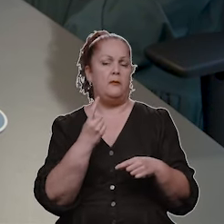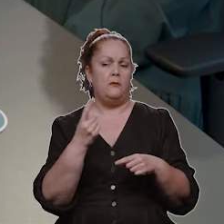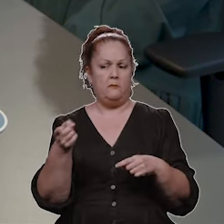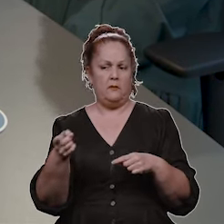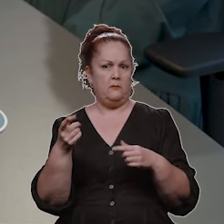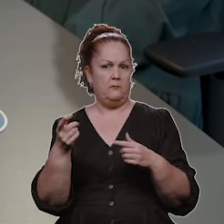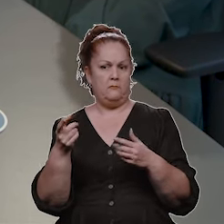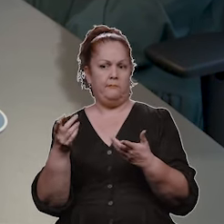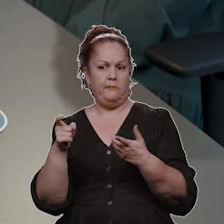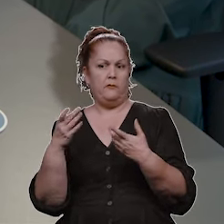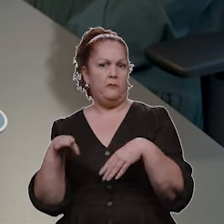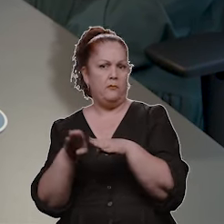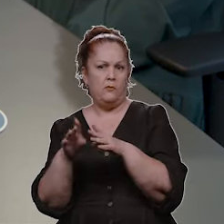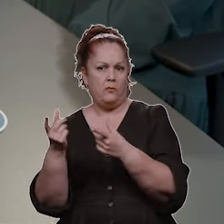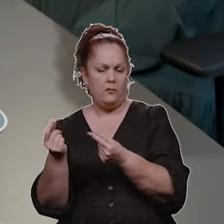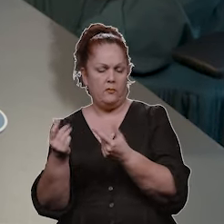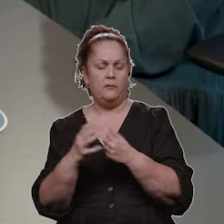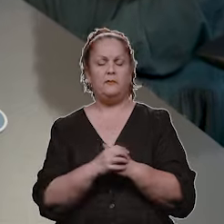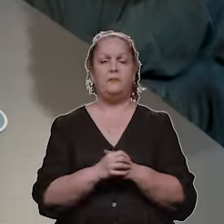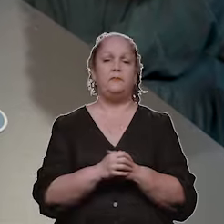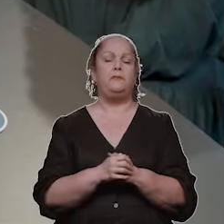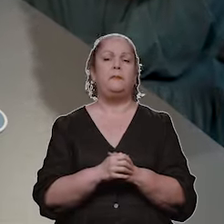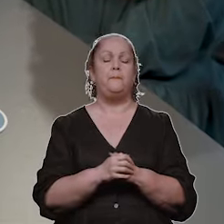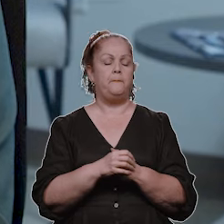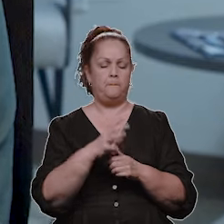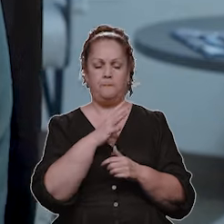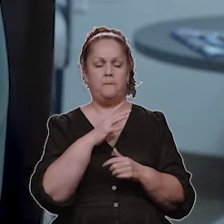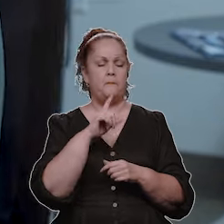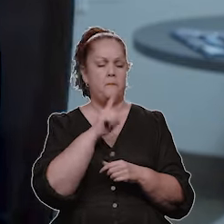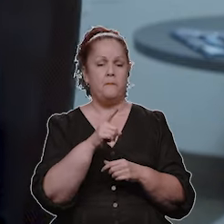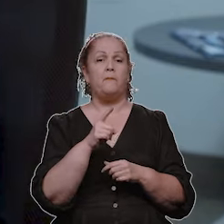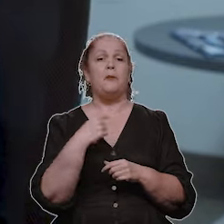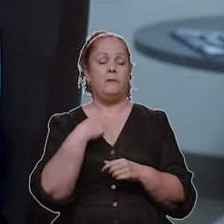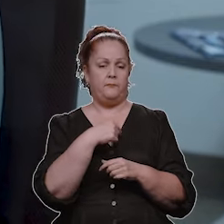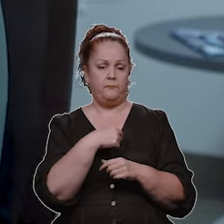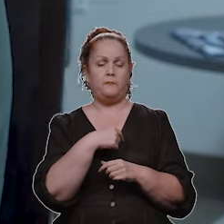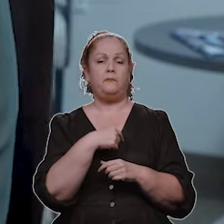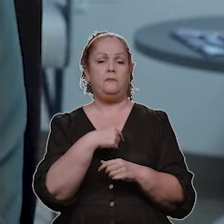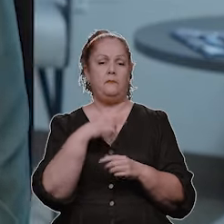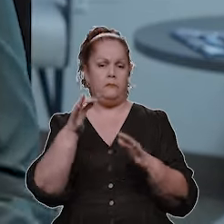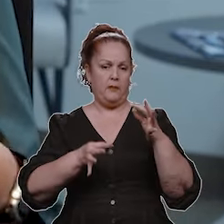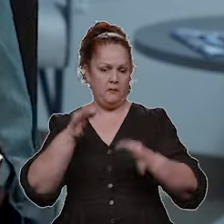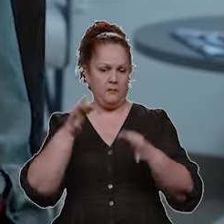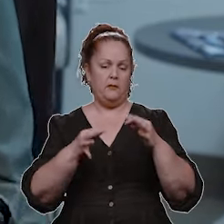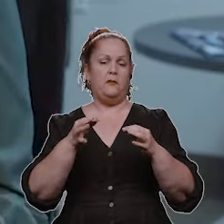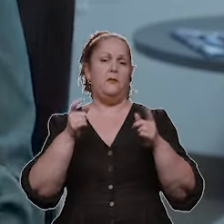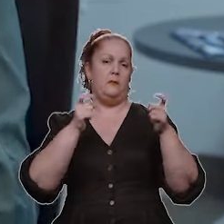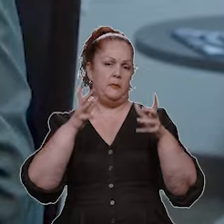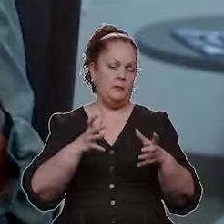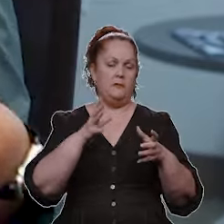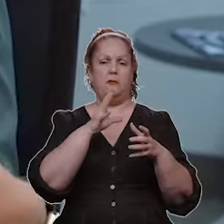las salas de investigaciones continúen brindando servicios a la ciudadanía Muy bien pues claro que si el poder judicial y a través de los jueces